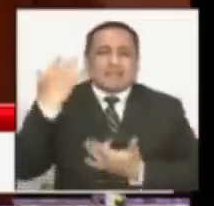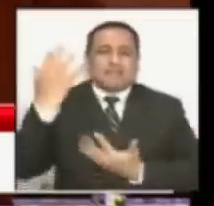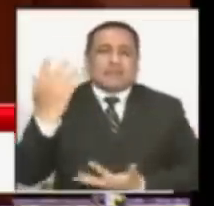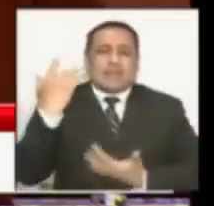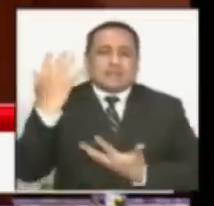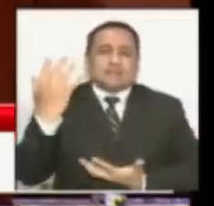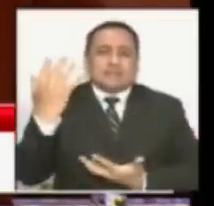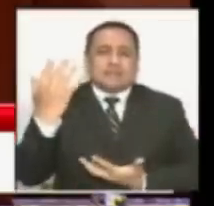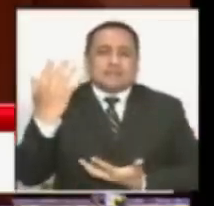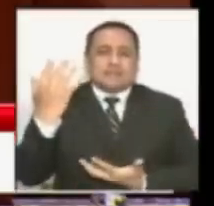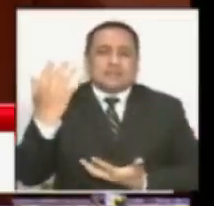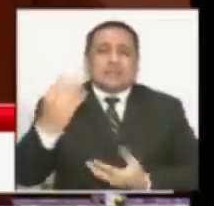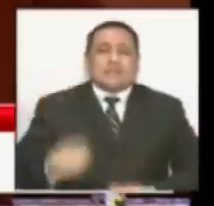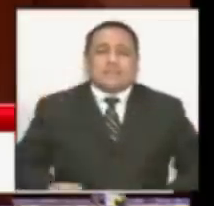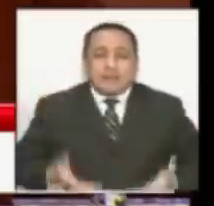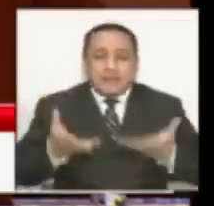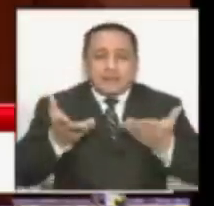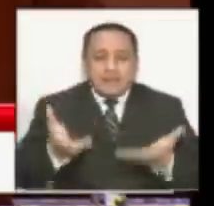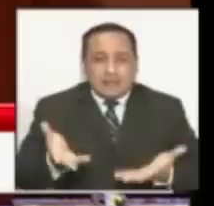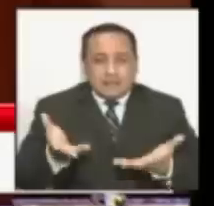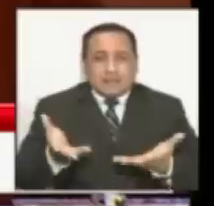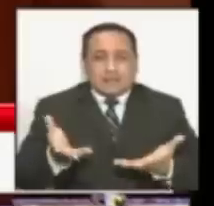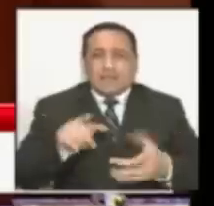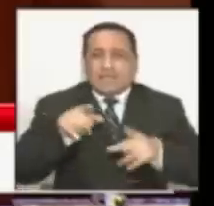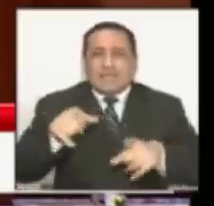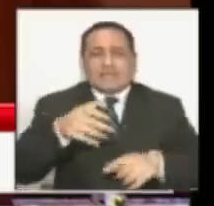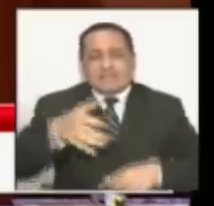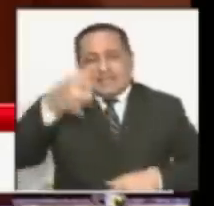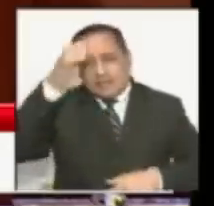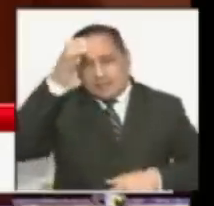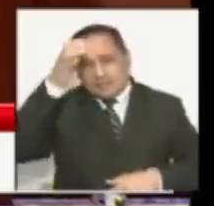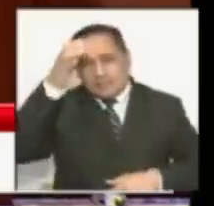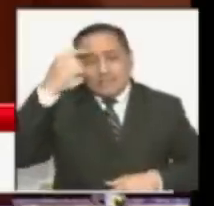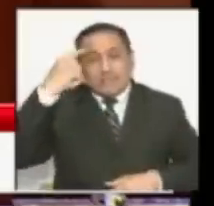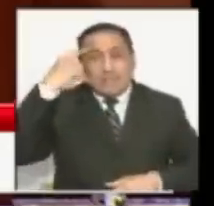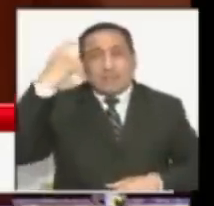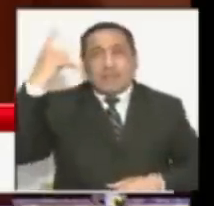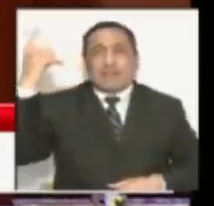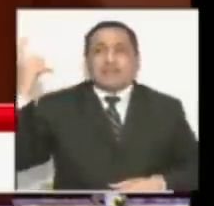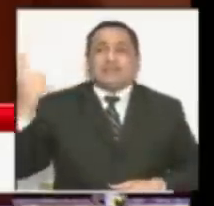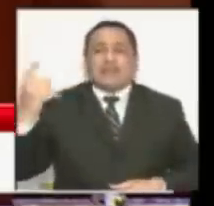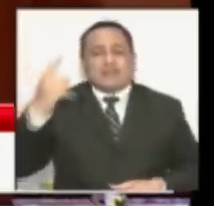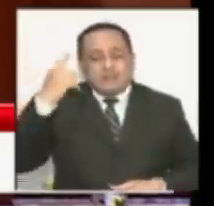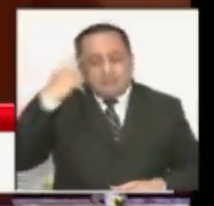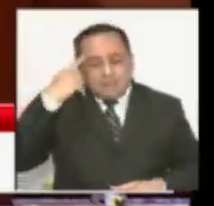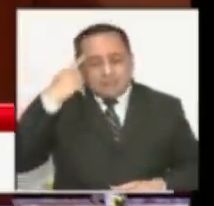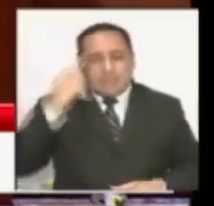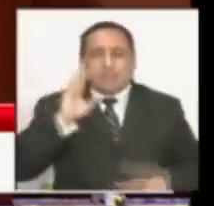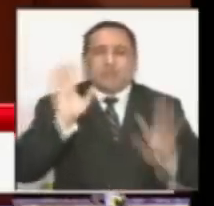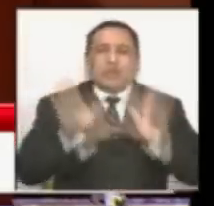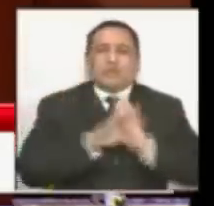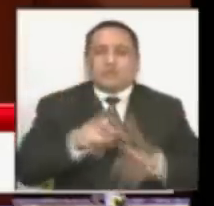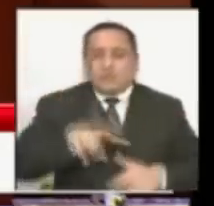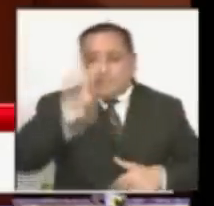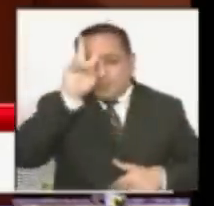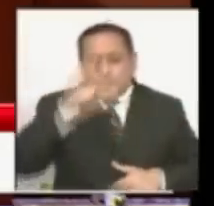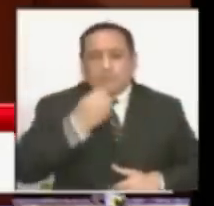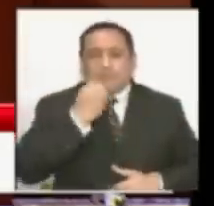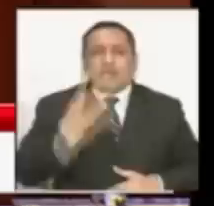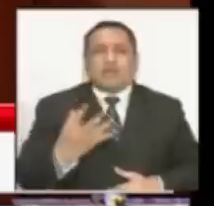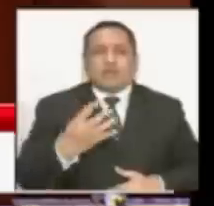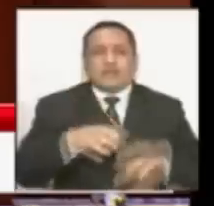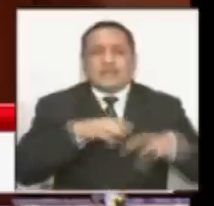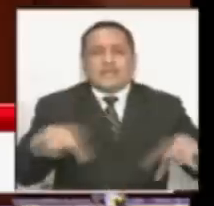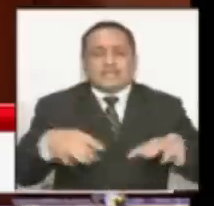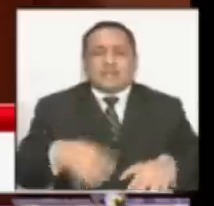esperanza, para devolverle esa capacidad de imaginar y pensar en un Perú mejor y